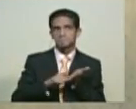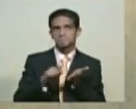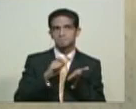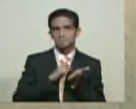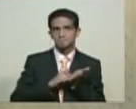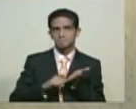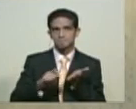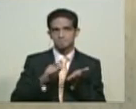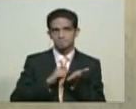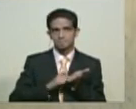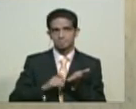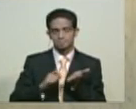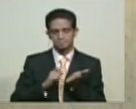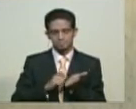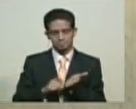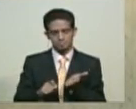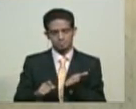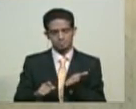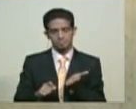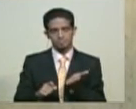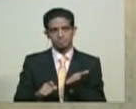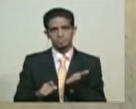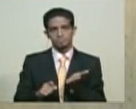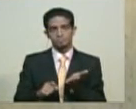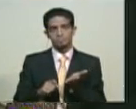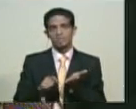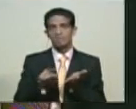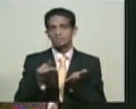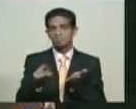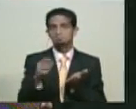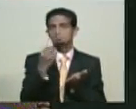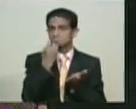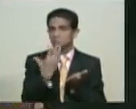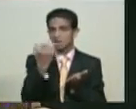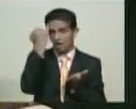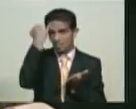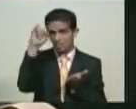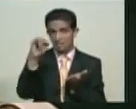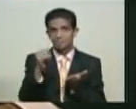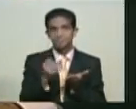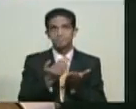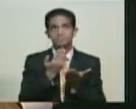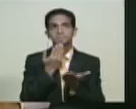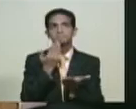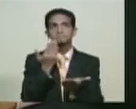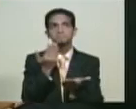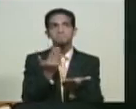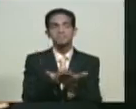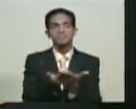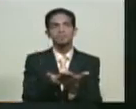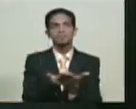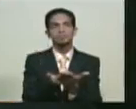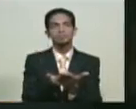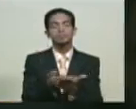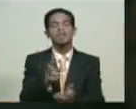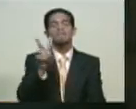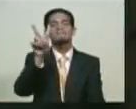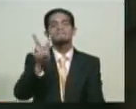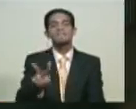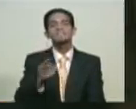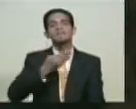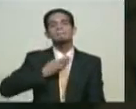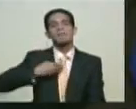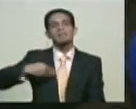activa de las propuestas. Y yo le pido al vicepresidente ejecutivo, vicepresidente de la